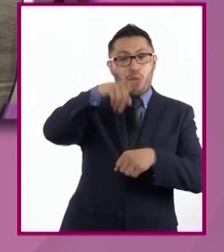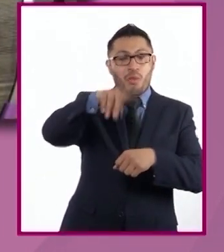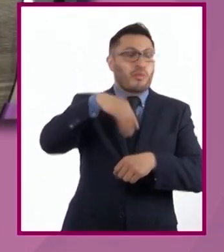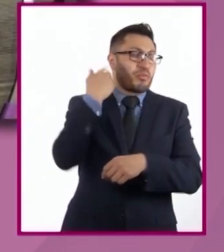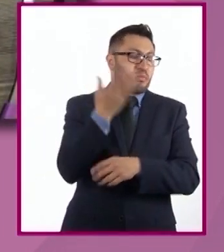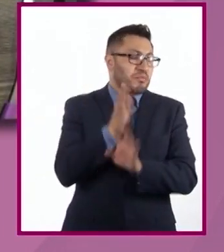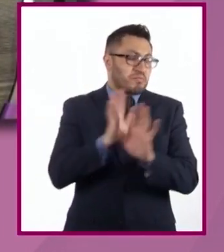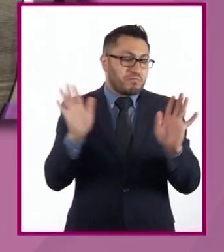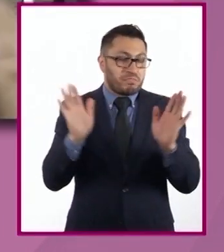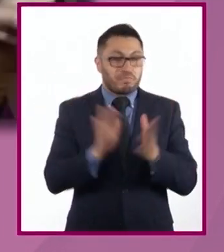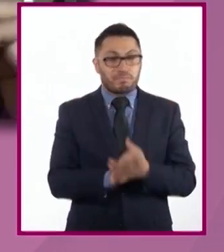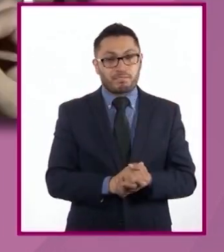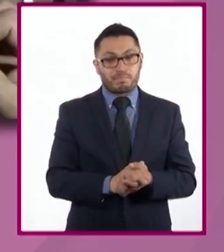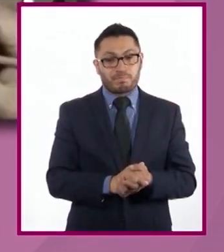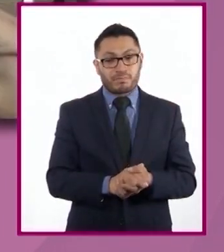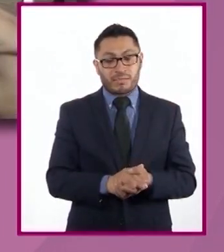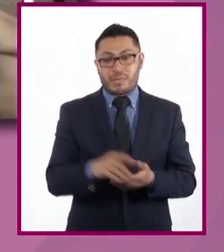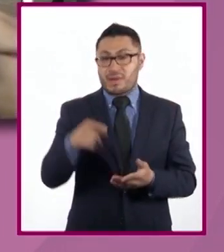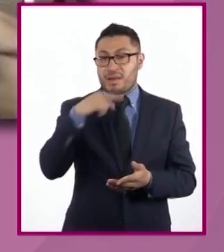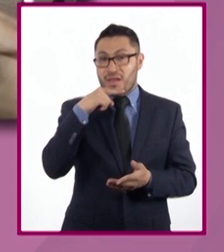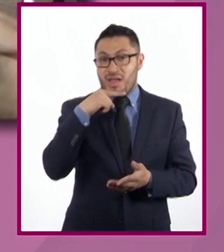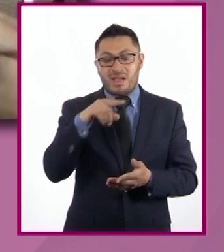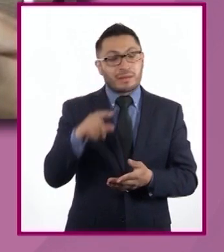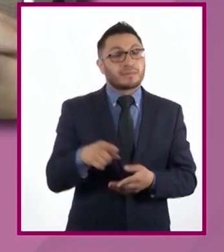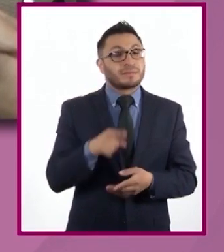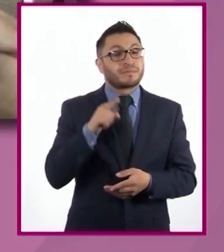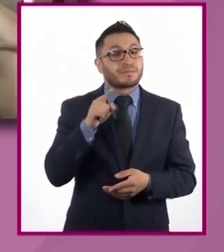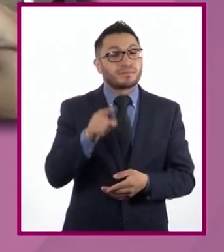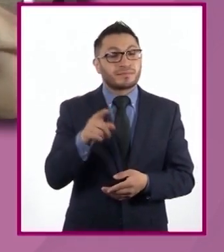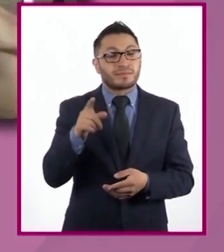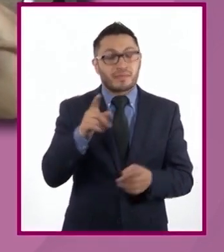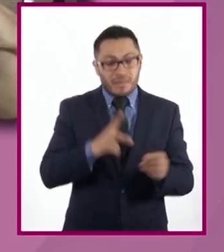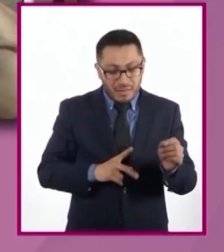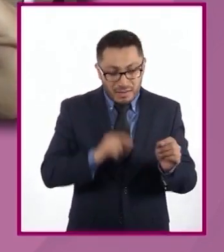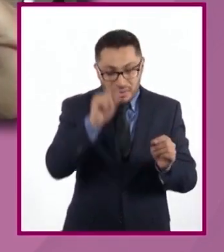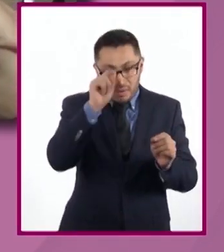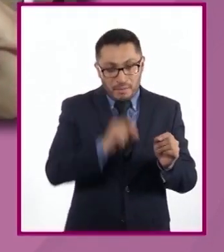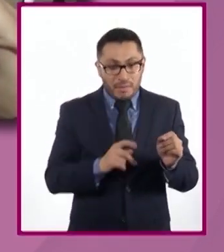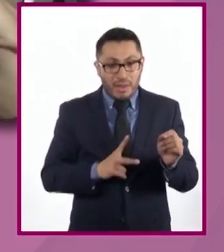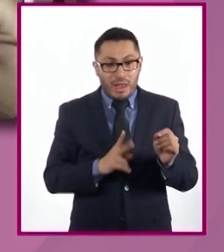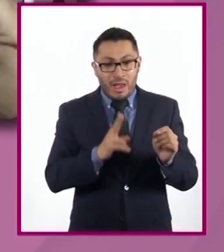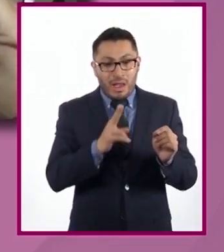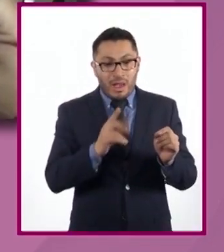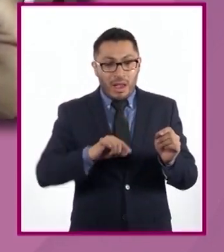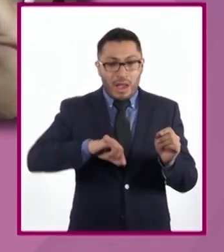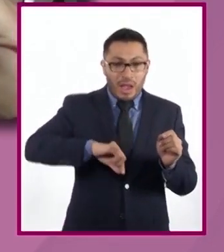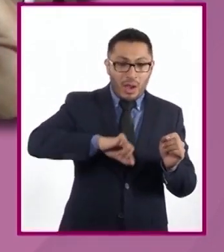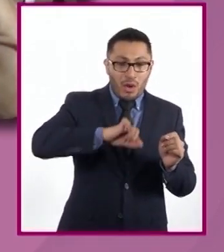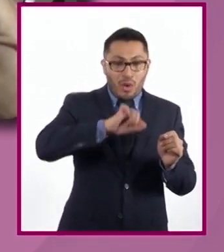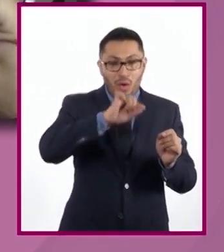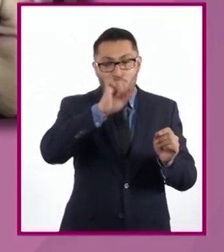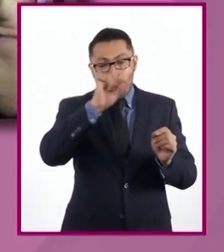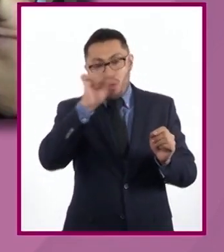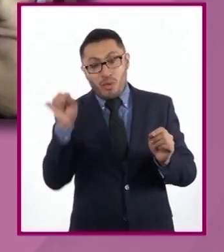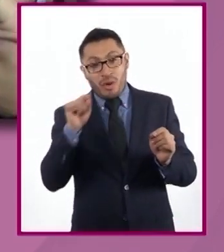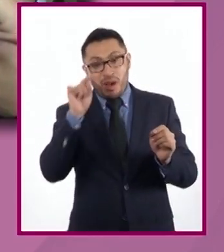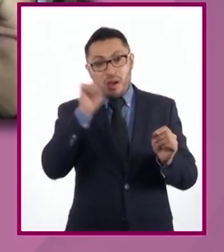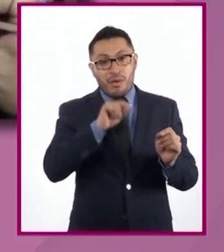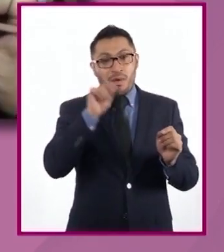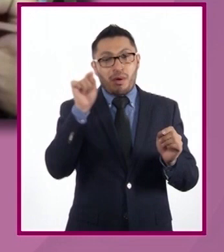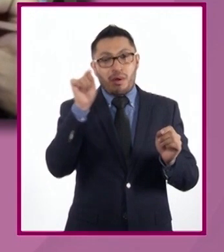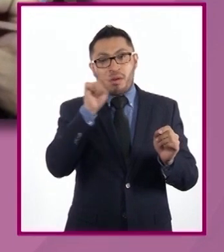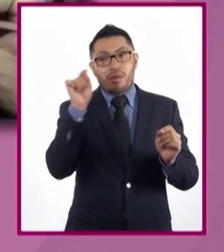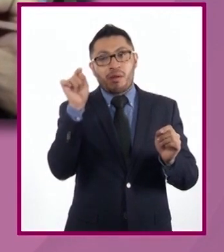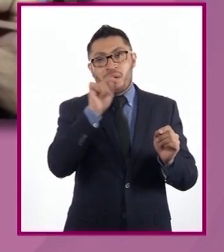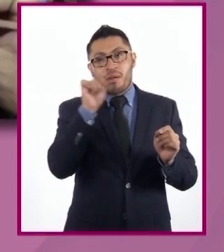preferencia. Con un lápiz indique que se hará un corte curvo, punteando en dos de los